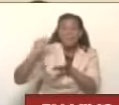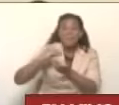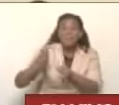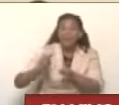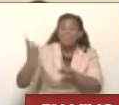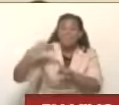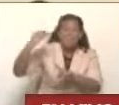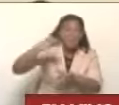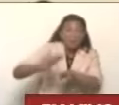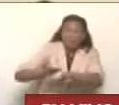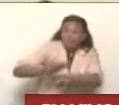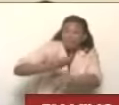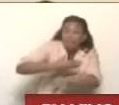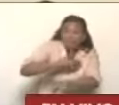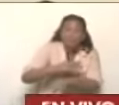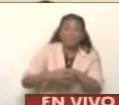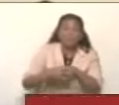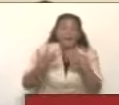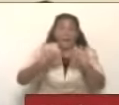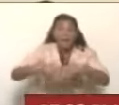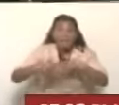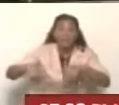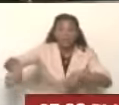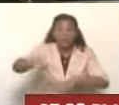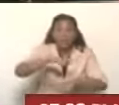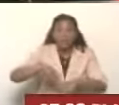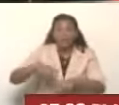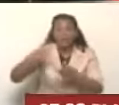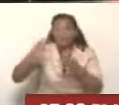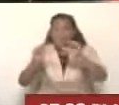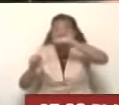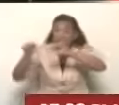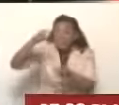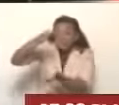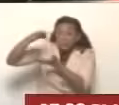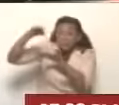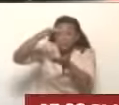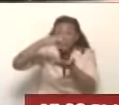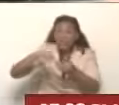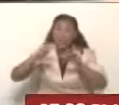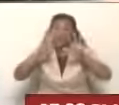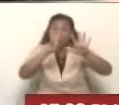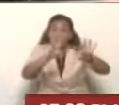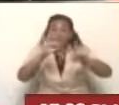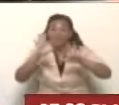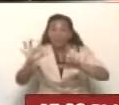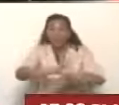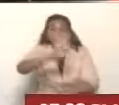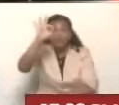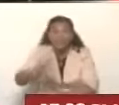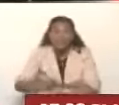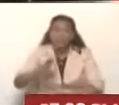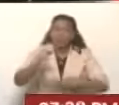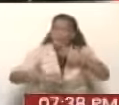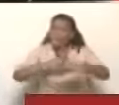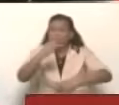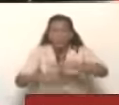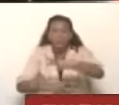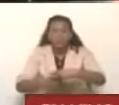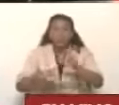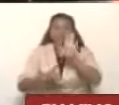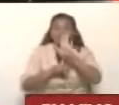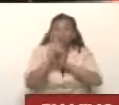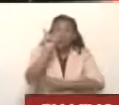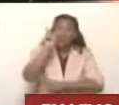producción. Y la planta instalada de la industria petroquímica, que está en el 98% de producción, y el